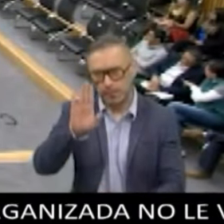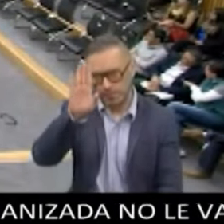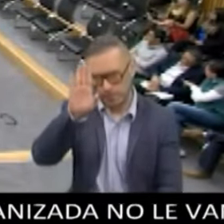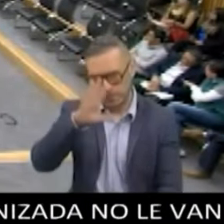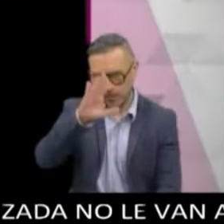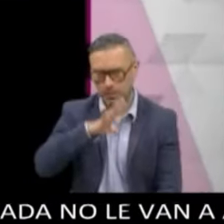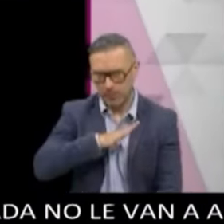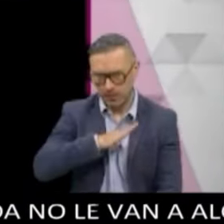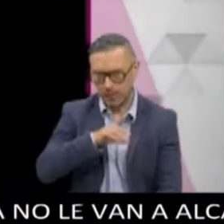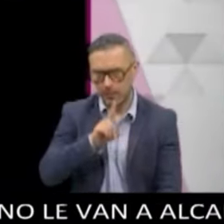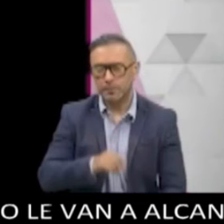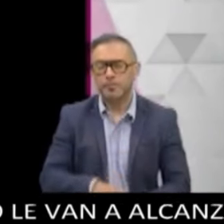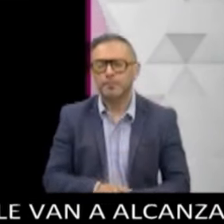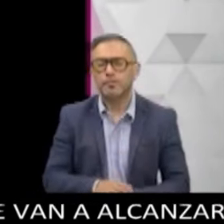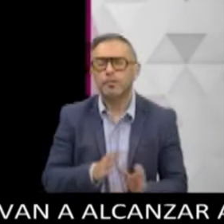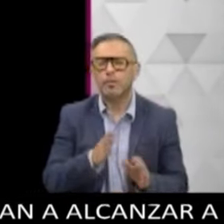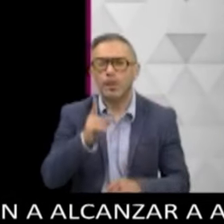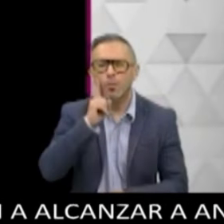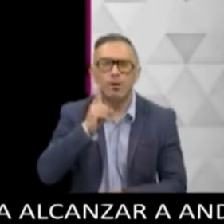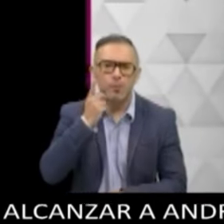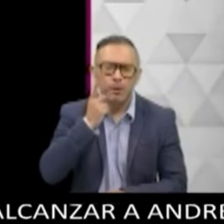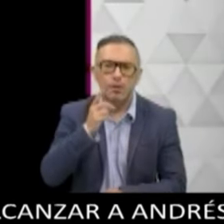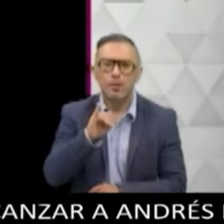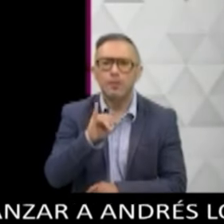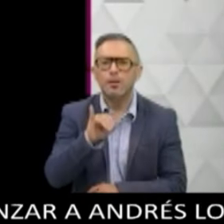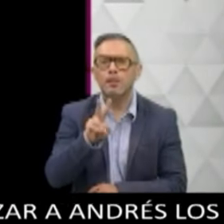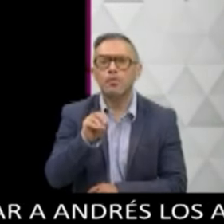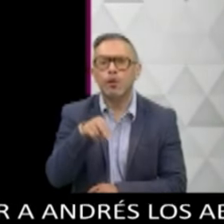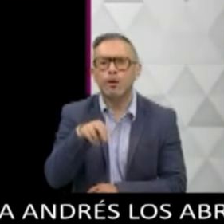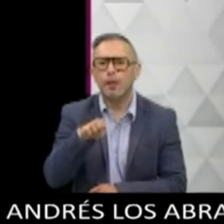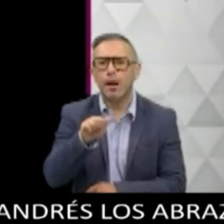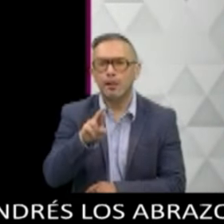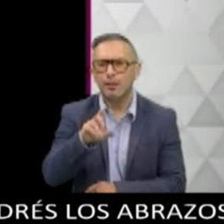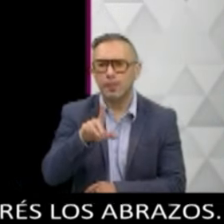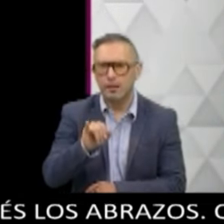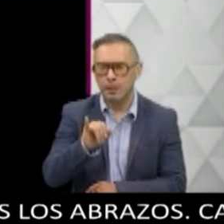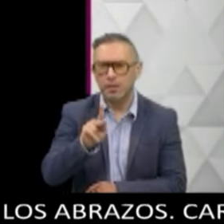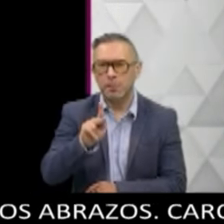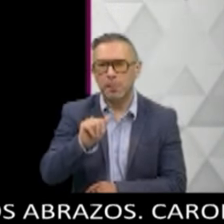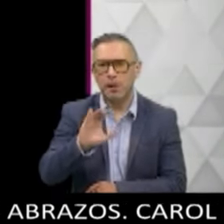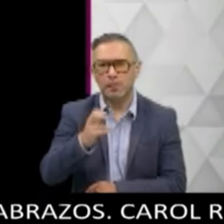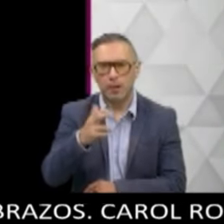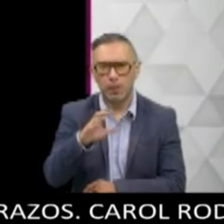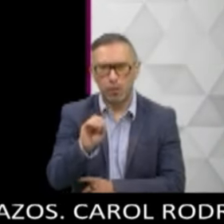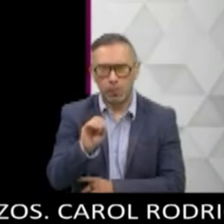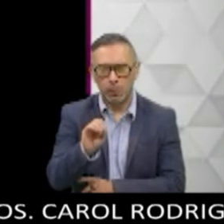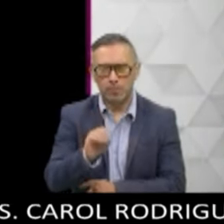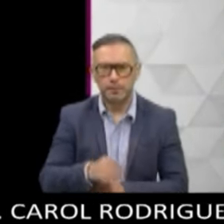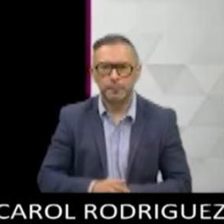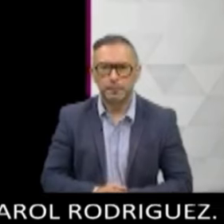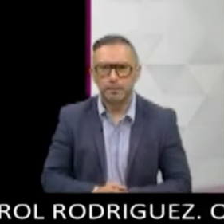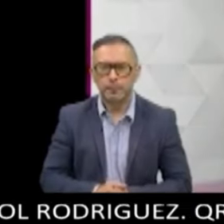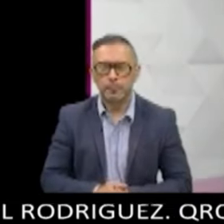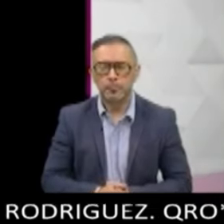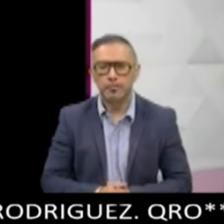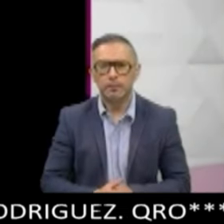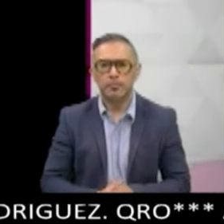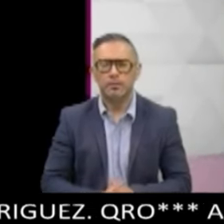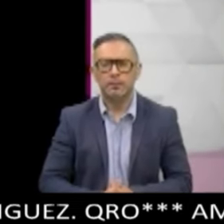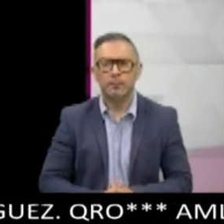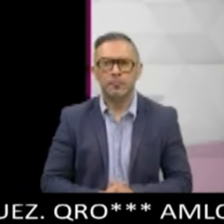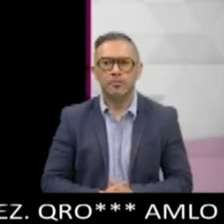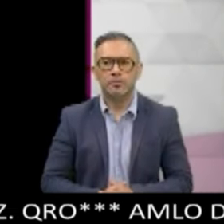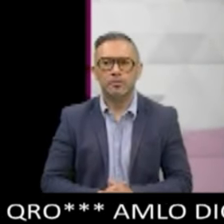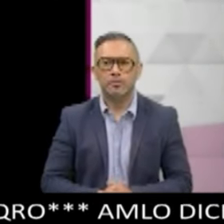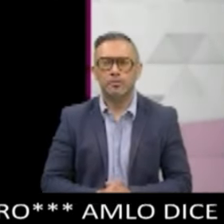una la naturaleza de estos órganos colegiados nos lleva a tener estos puntos de encuentro y desencuentro en algunas